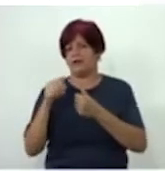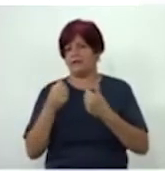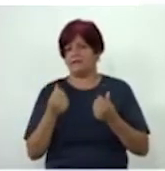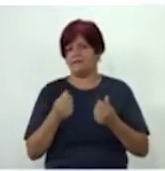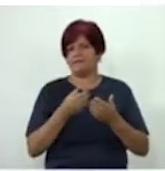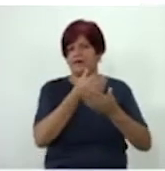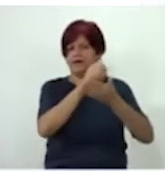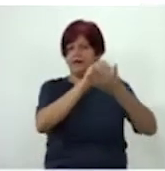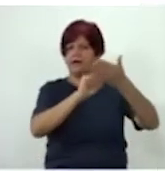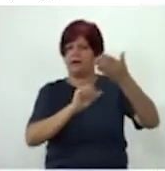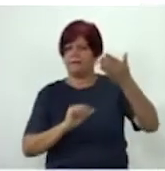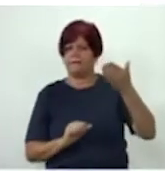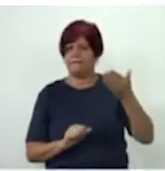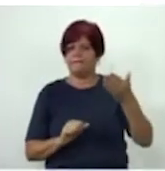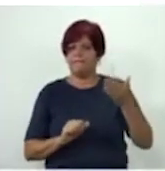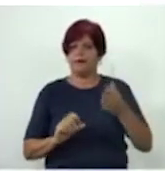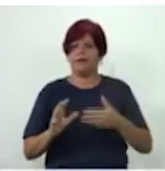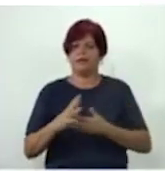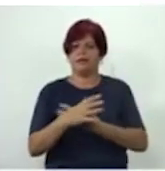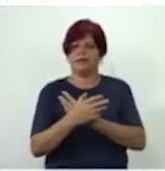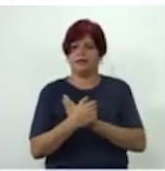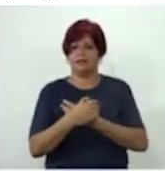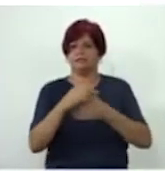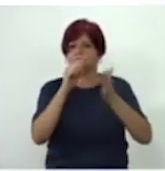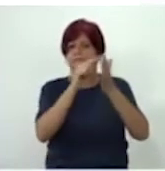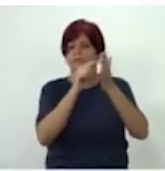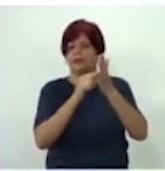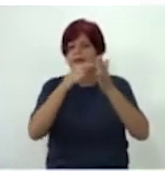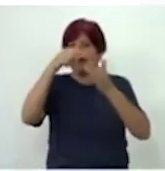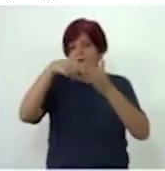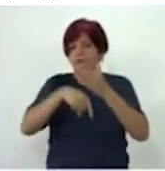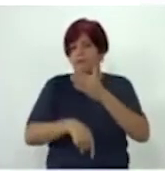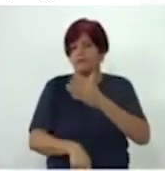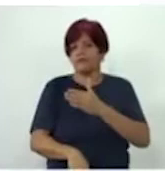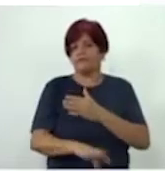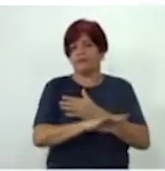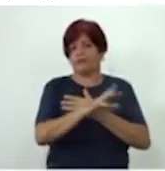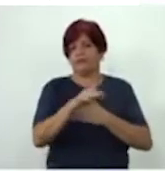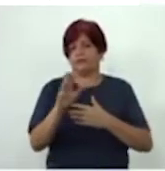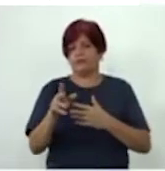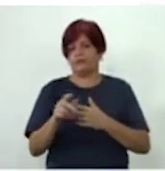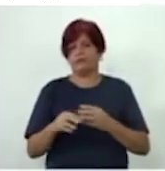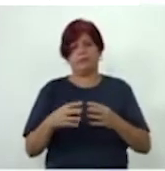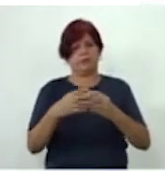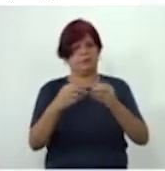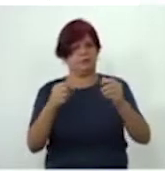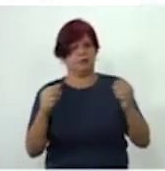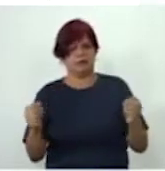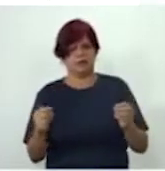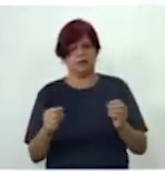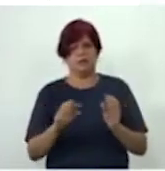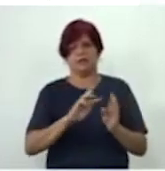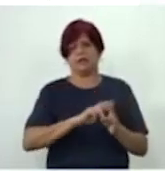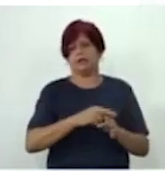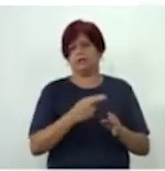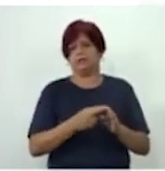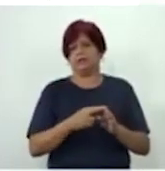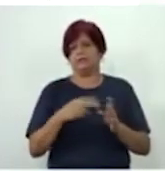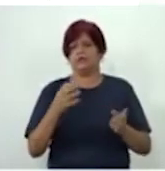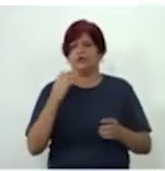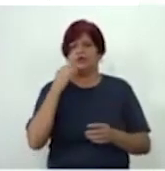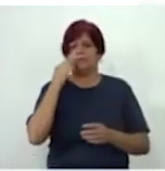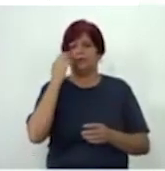mapas, símbolos de la escala de profundidades marinas y altitudes terrestres representadas por colores,